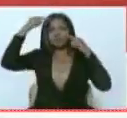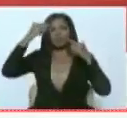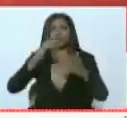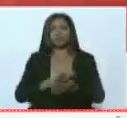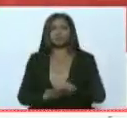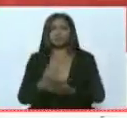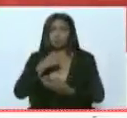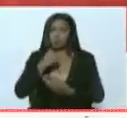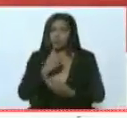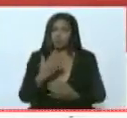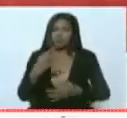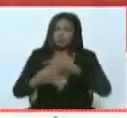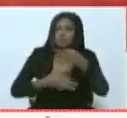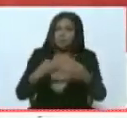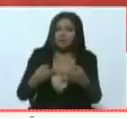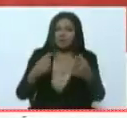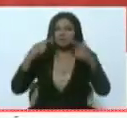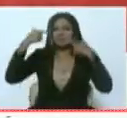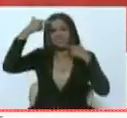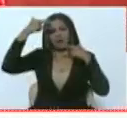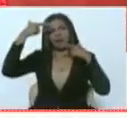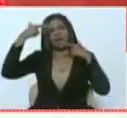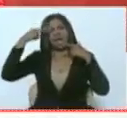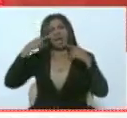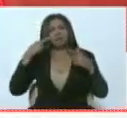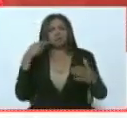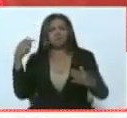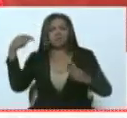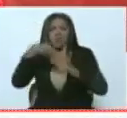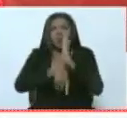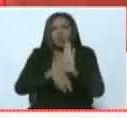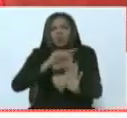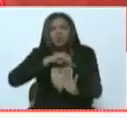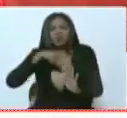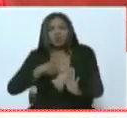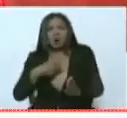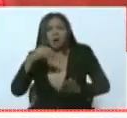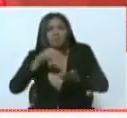se puede decir que nuestro comandante Chávez sembró